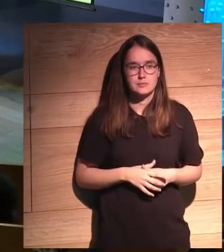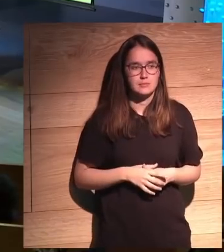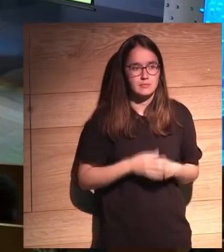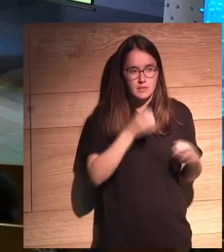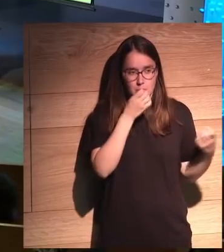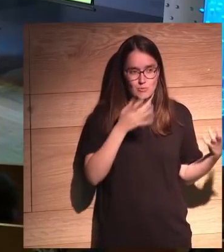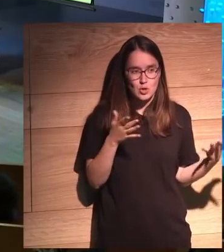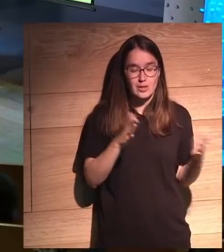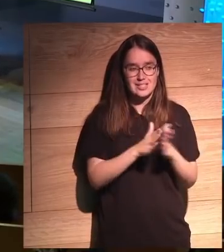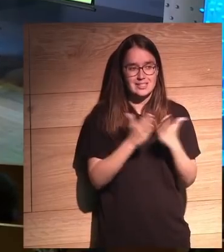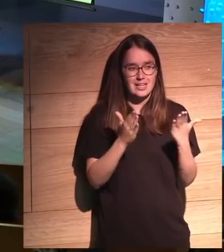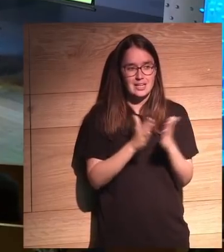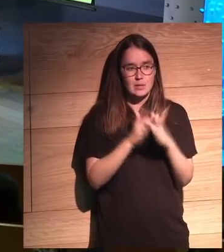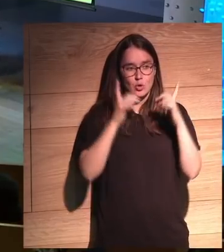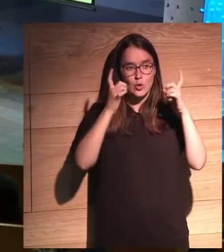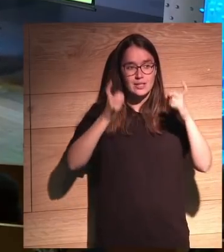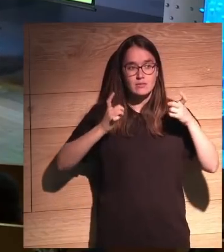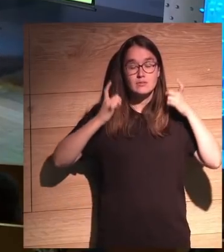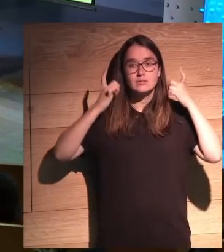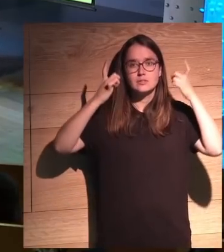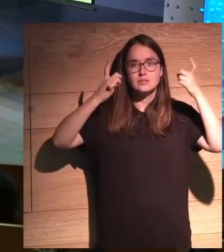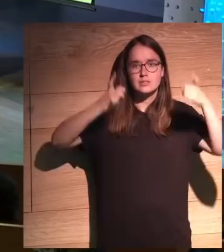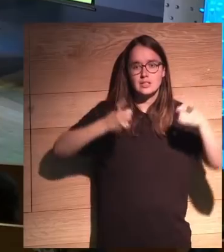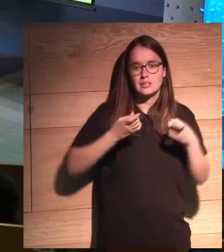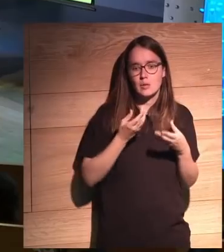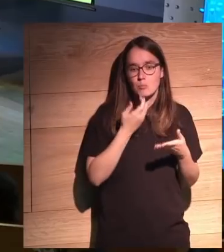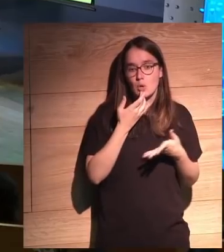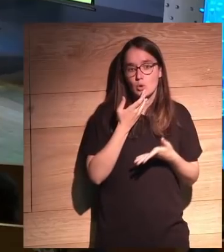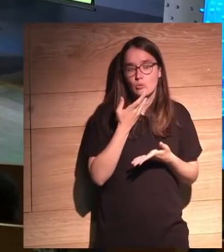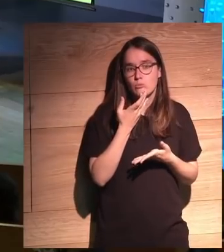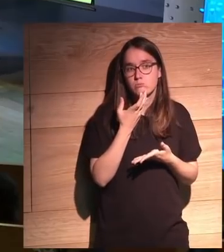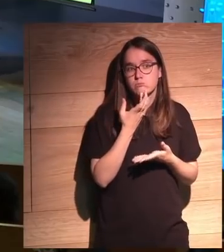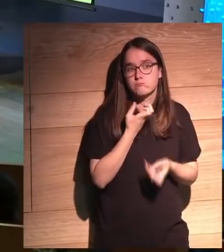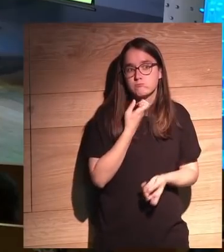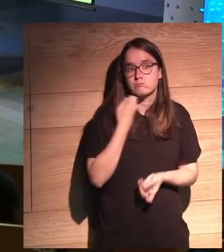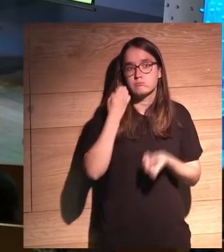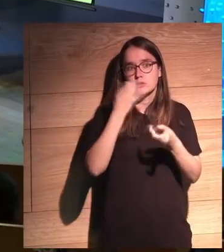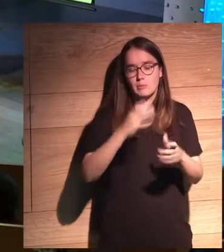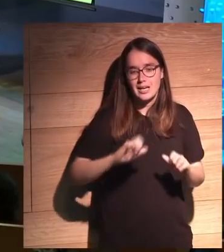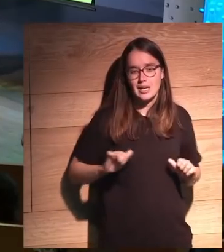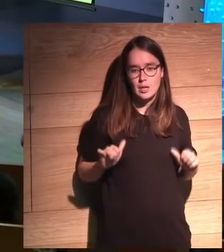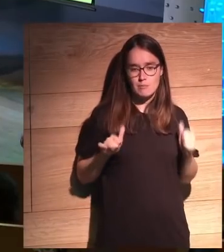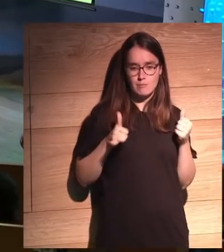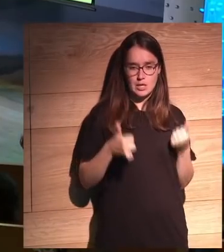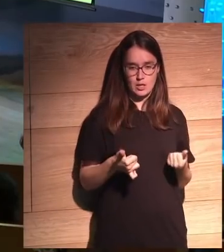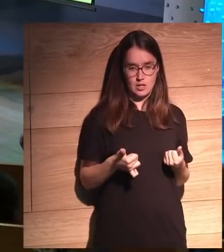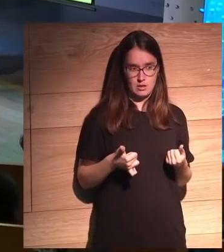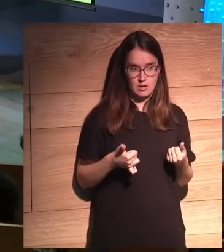y este libro pues pretende ser una aportación para que empiecen a